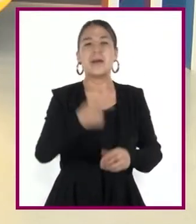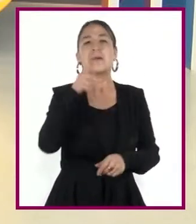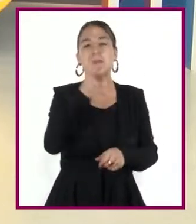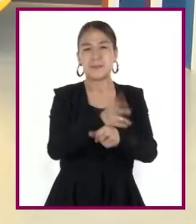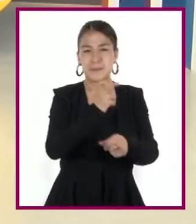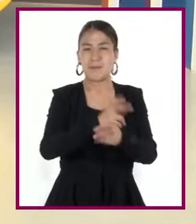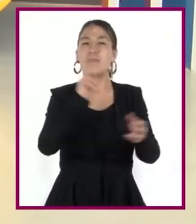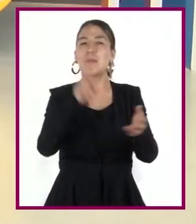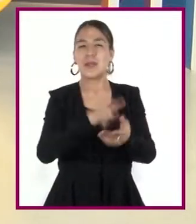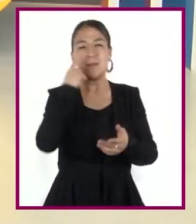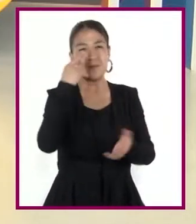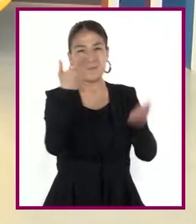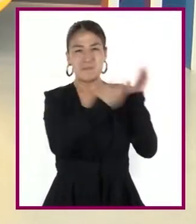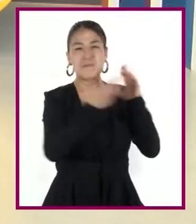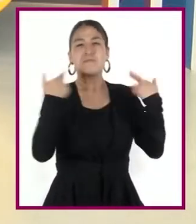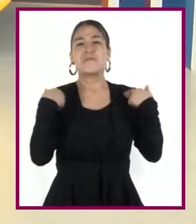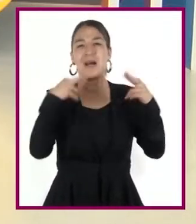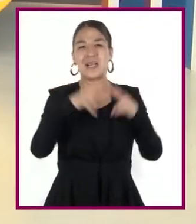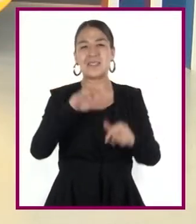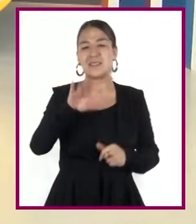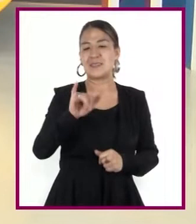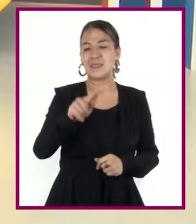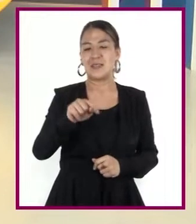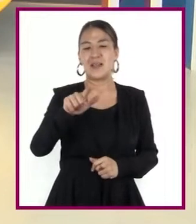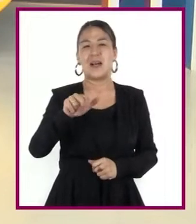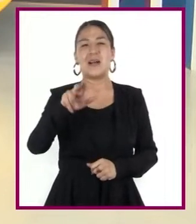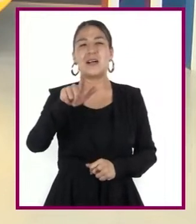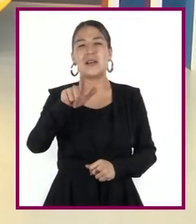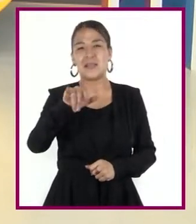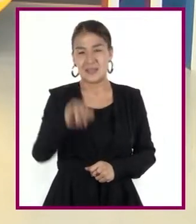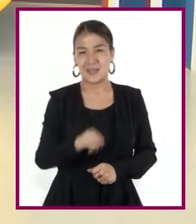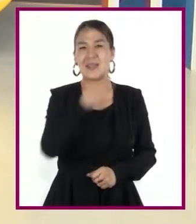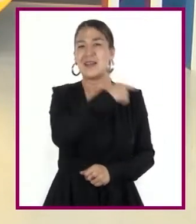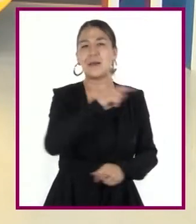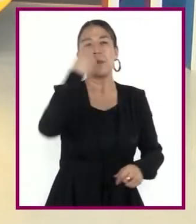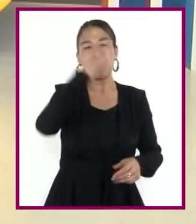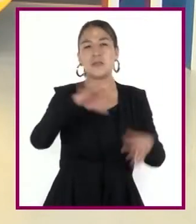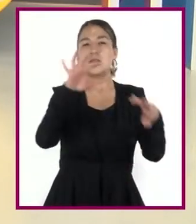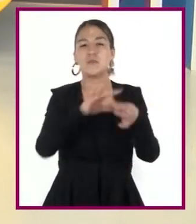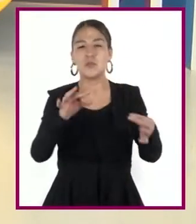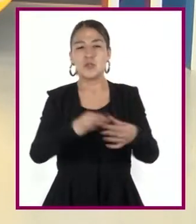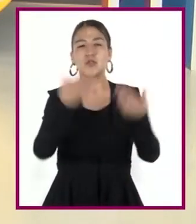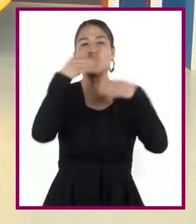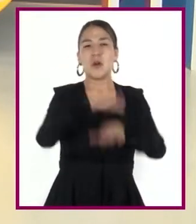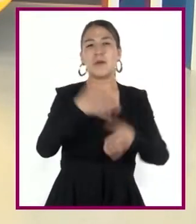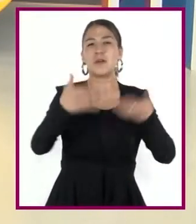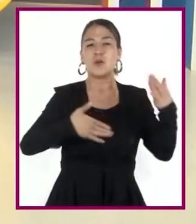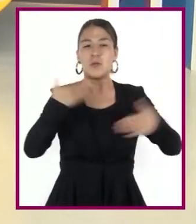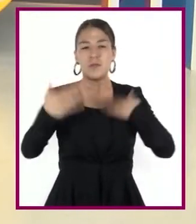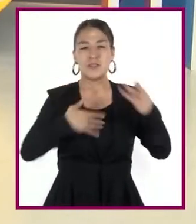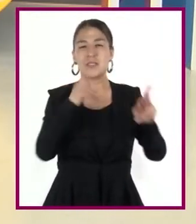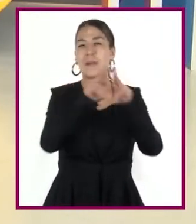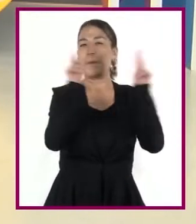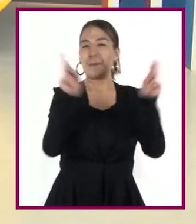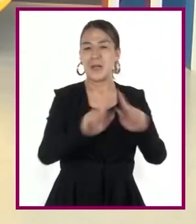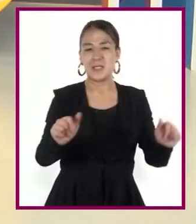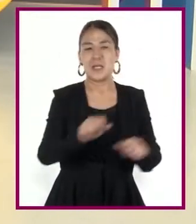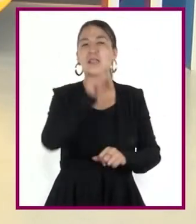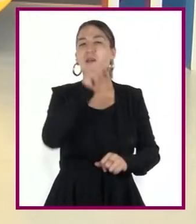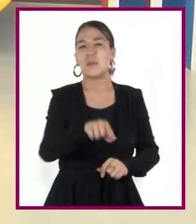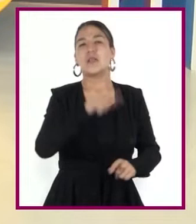invito nuevamente a escuchar a la maestra Citlali Romero, quien nos comparte la relevancia de la convivencia pacífica y